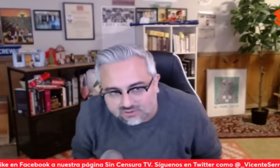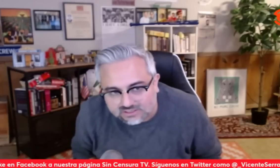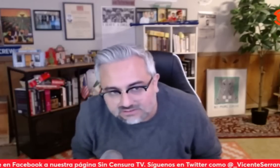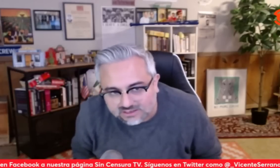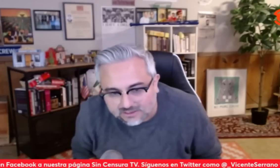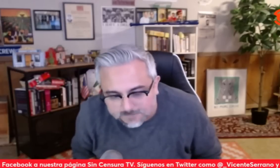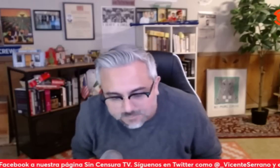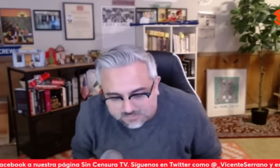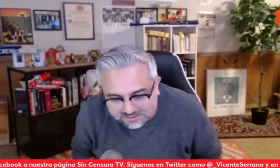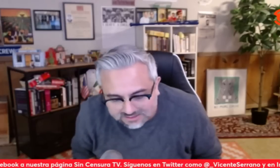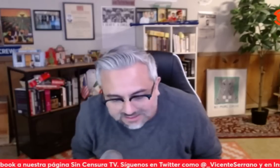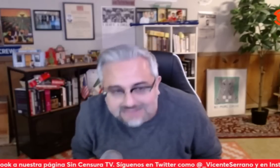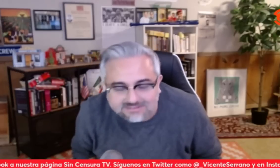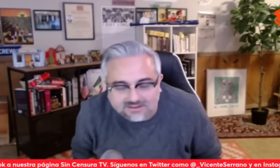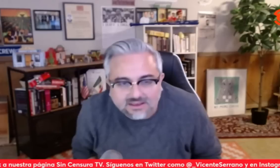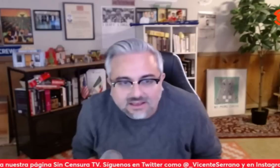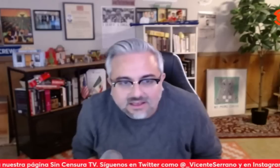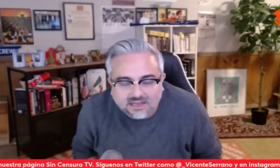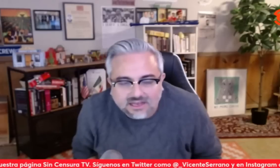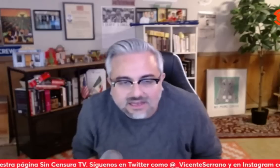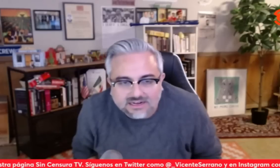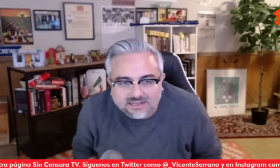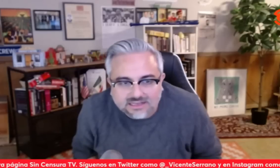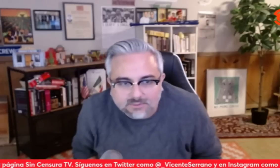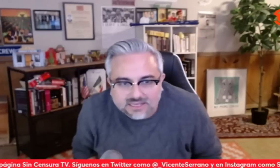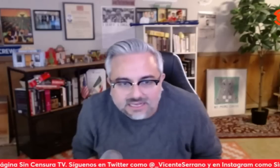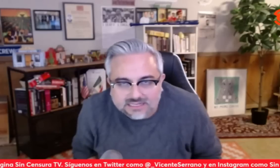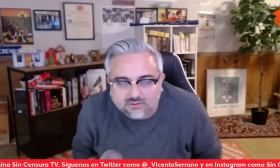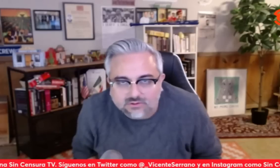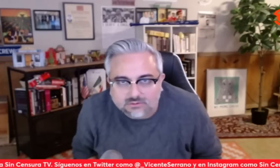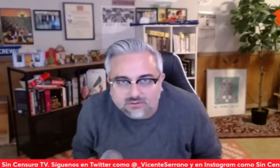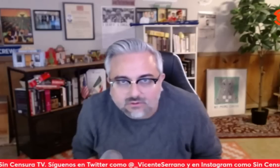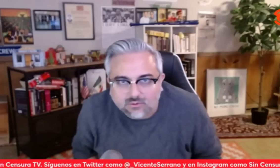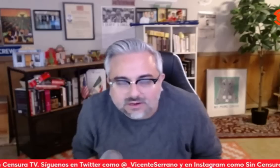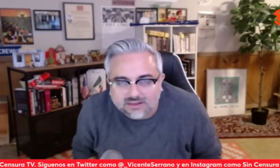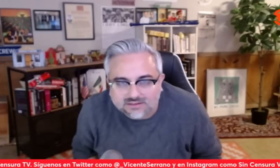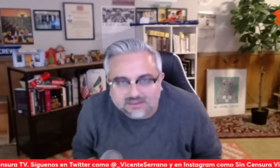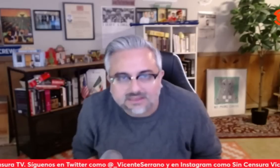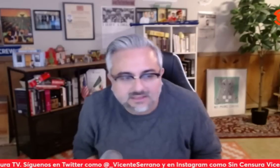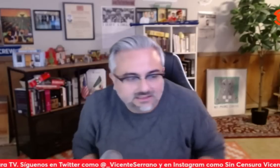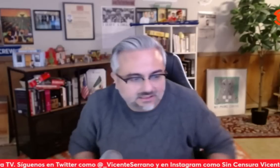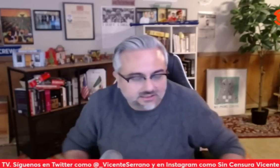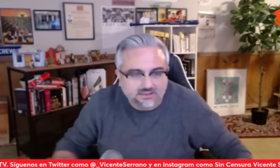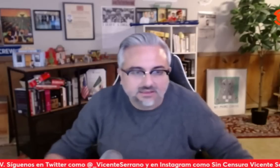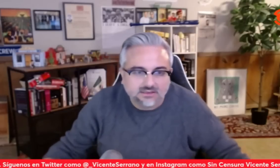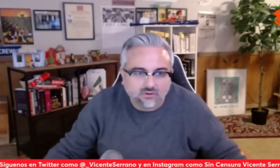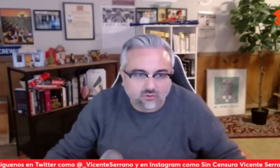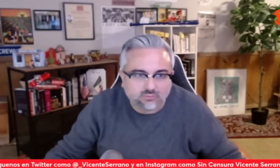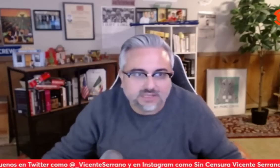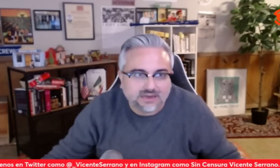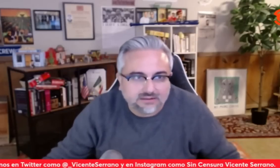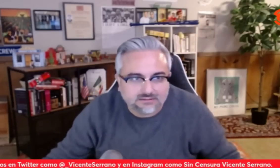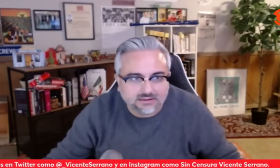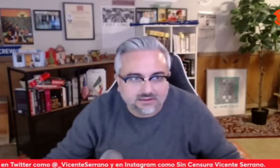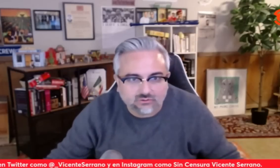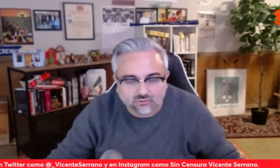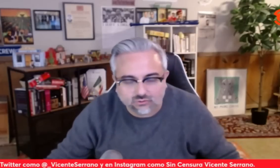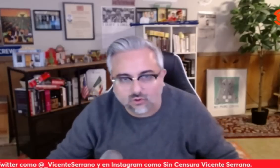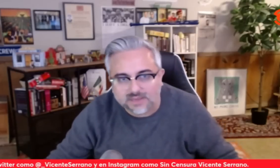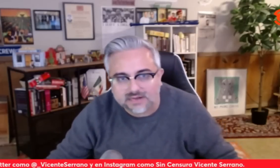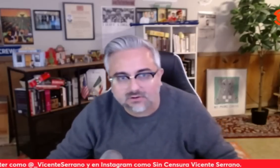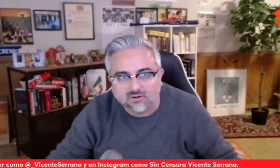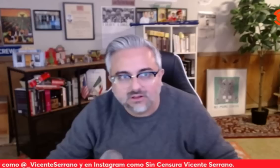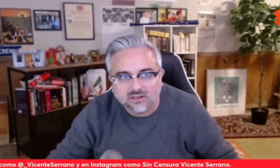Inteligencia Financiera, le hace a Enrique Peña Nieto debido a una serie de corruptelas en